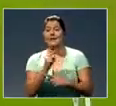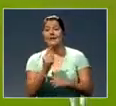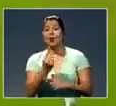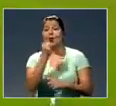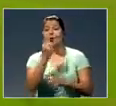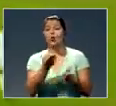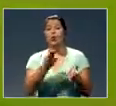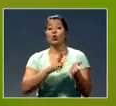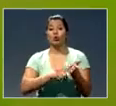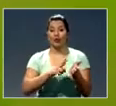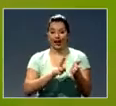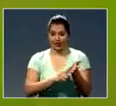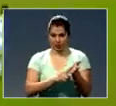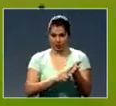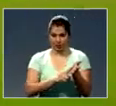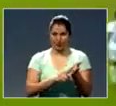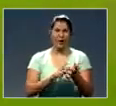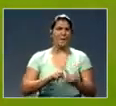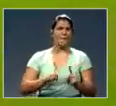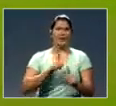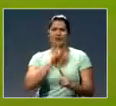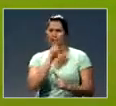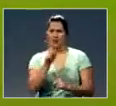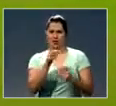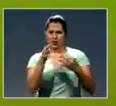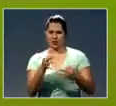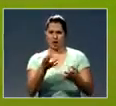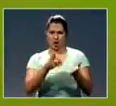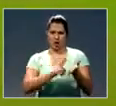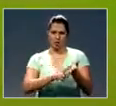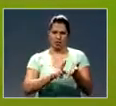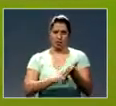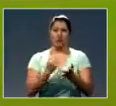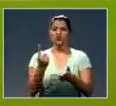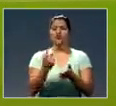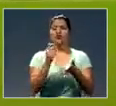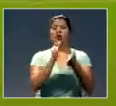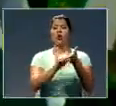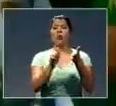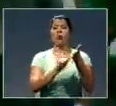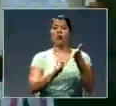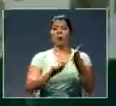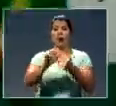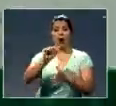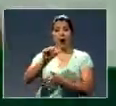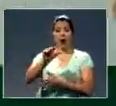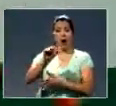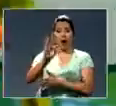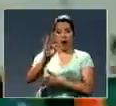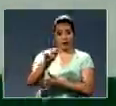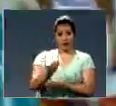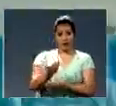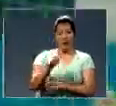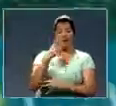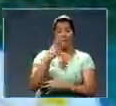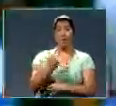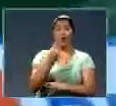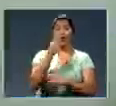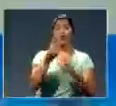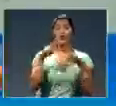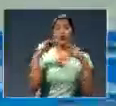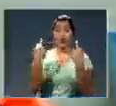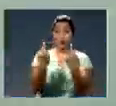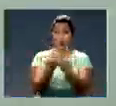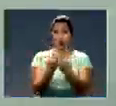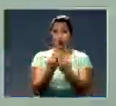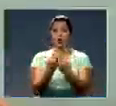de, ni siquiera es un contrato, existe una cesión de administración de la Asociación